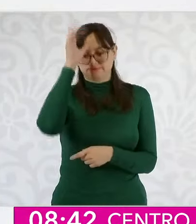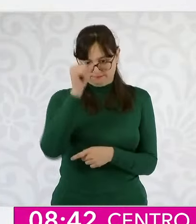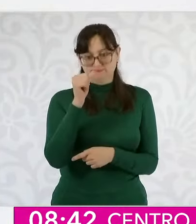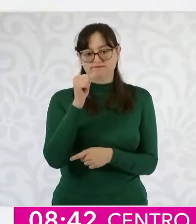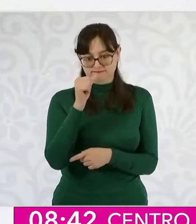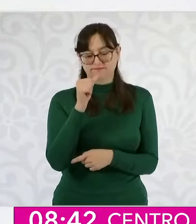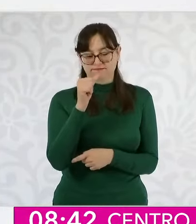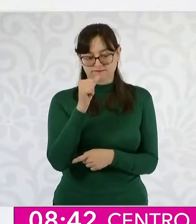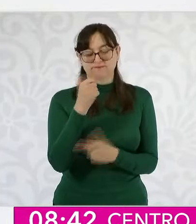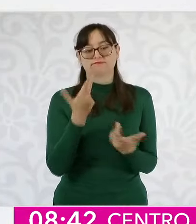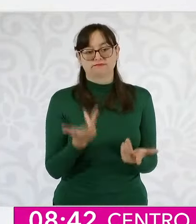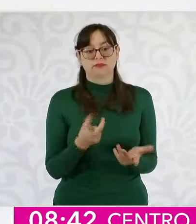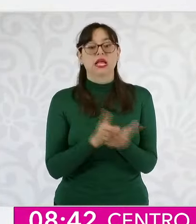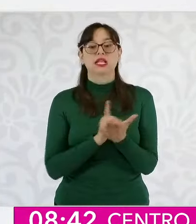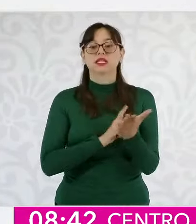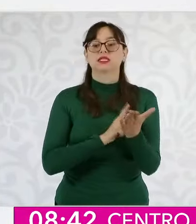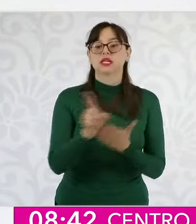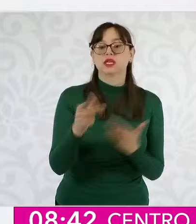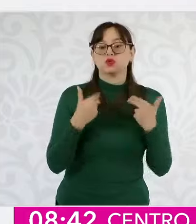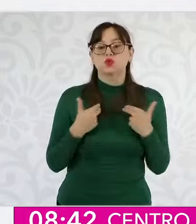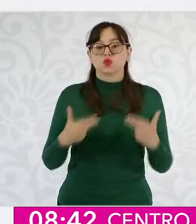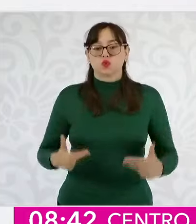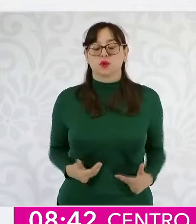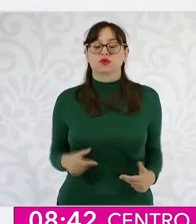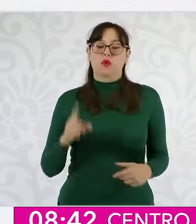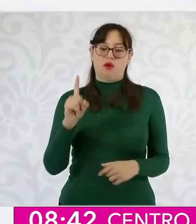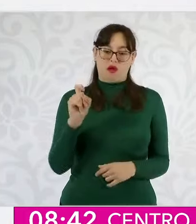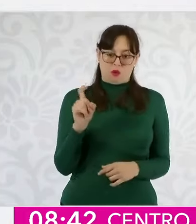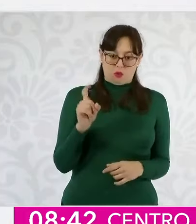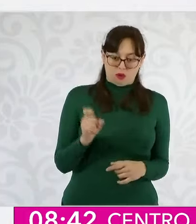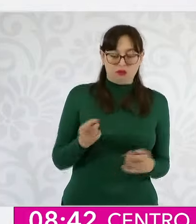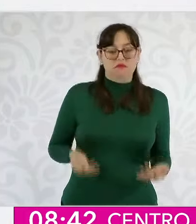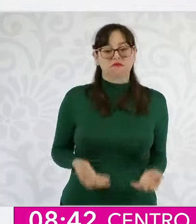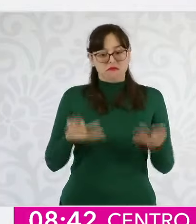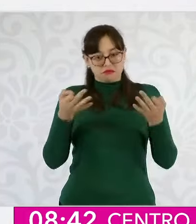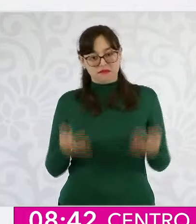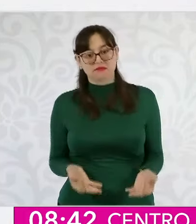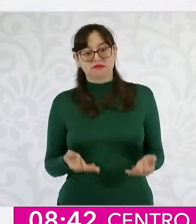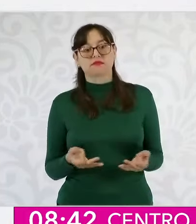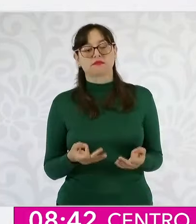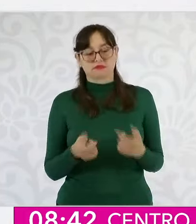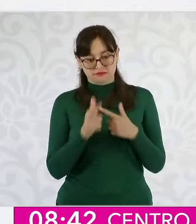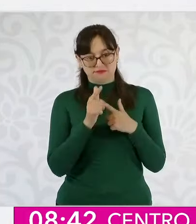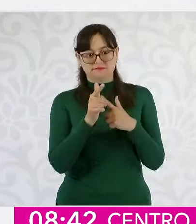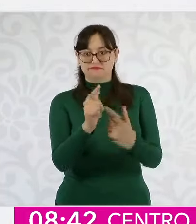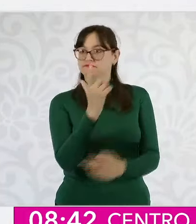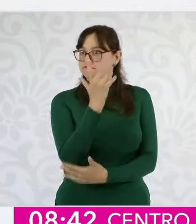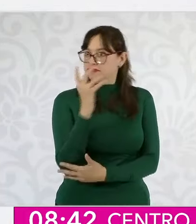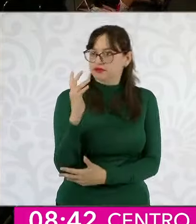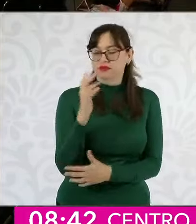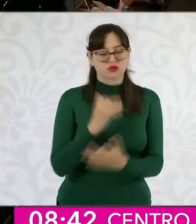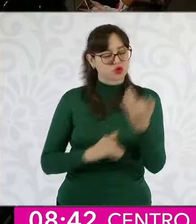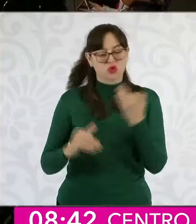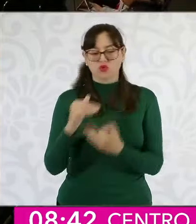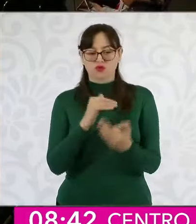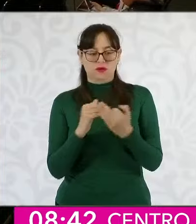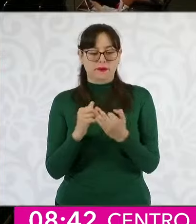nacional por el derecho humano al agua y el uso eficiente del agua y la sustentabilidad.